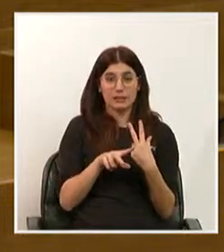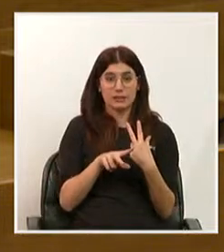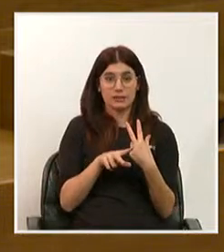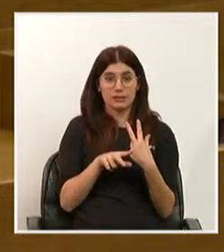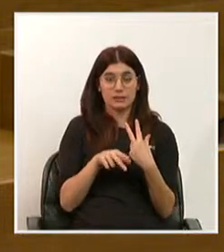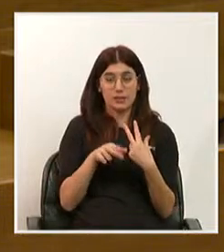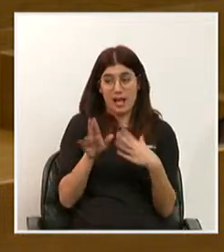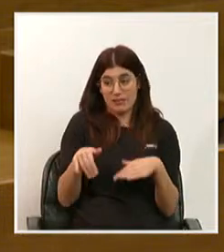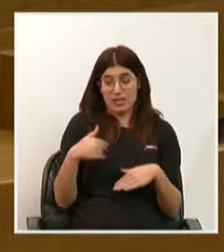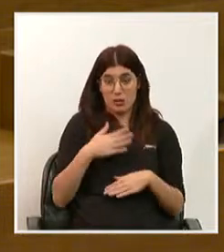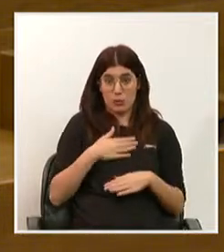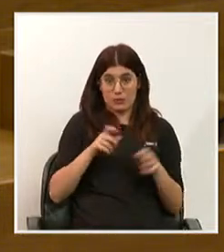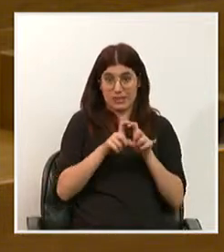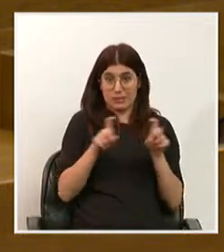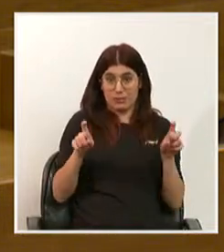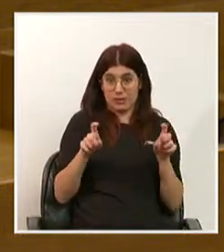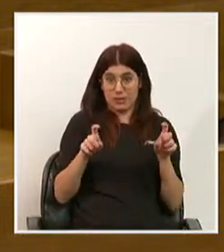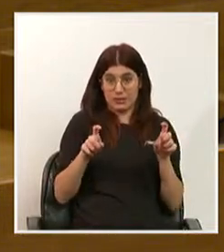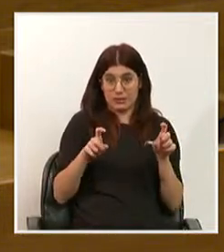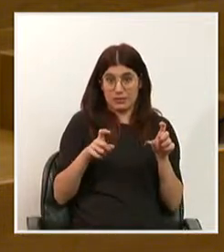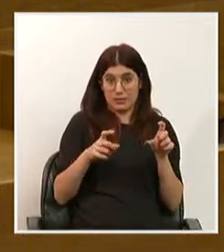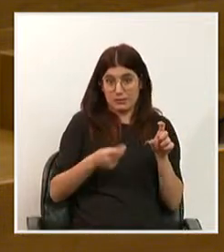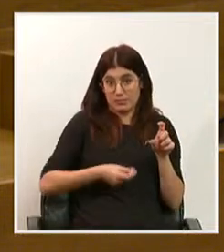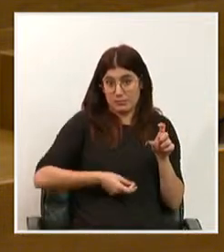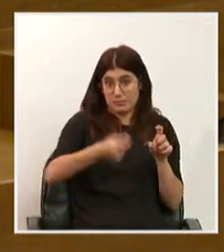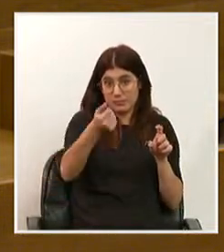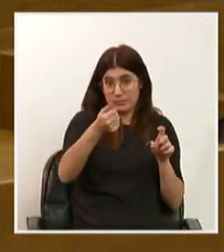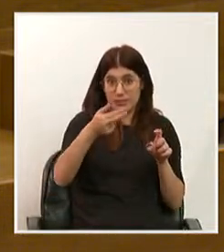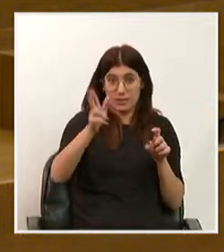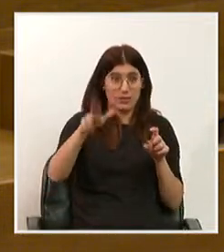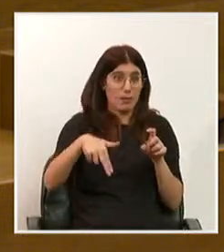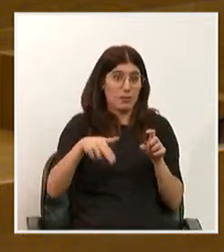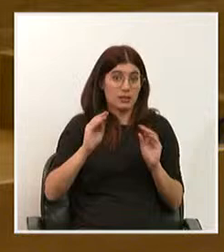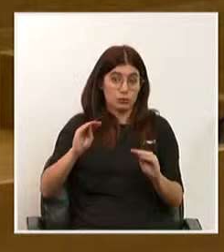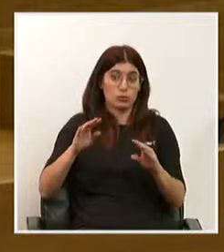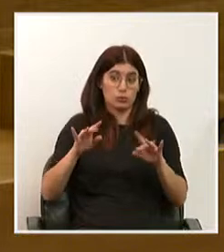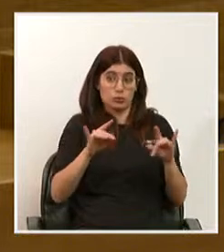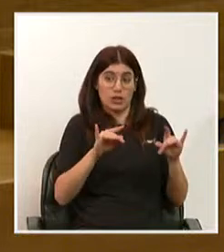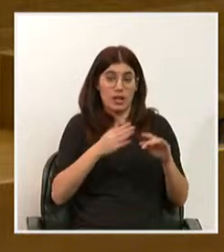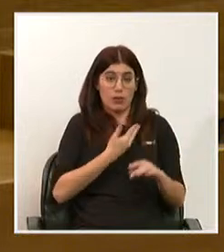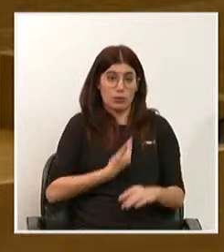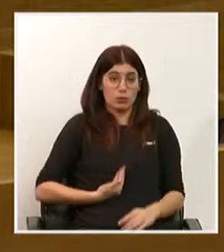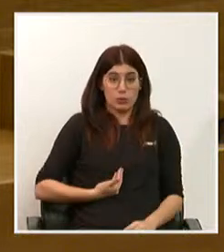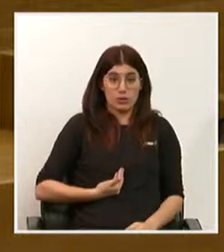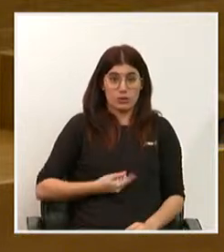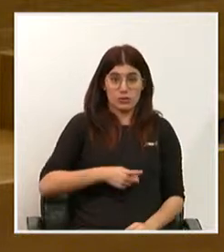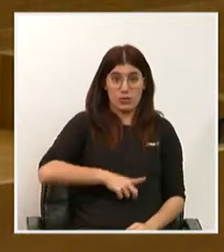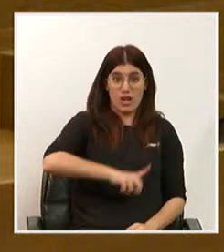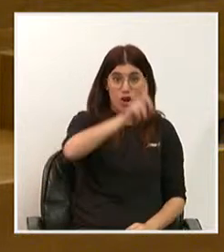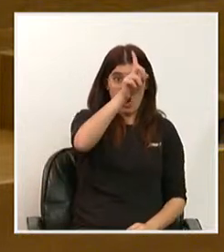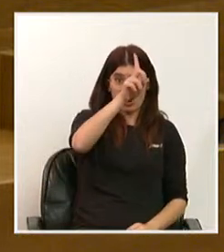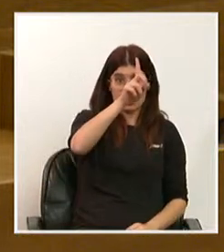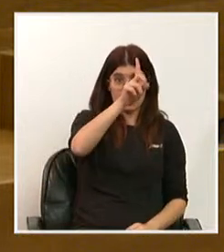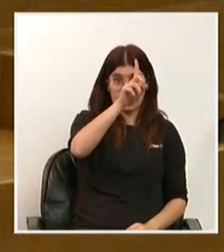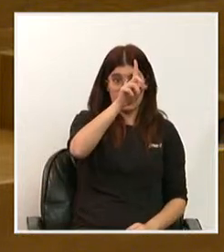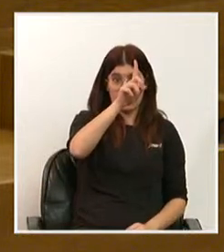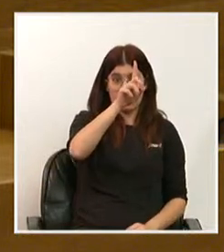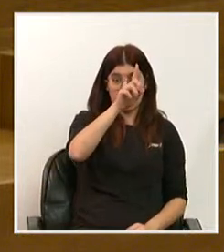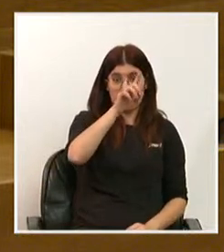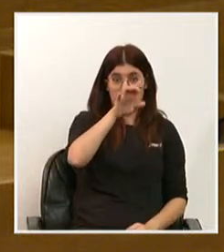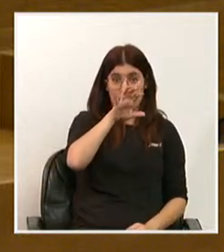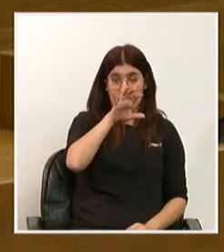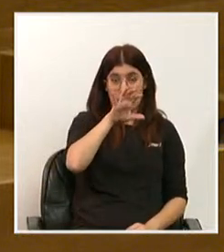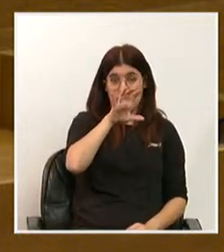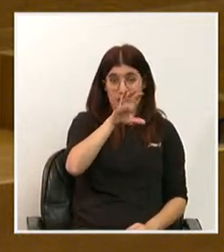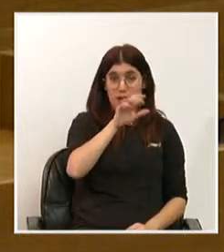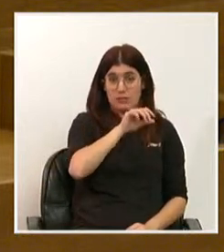nuestras empresas podrán ir camino de la tierra de sus dueños hacia el norte de la comunidad